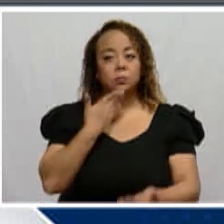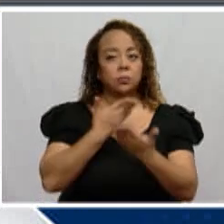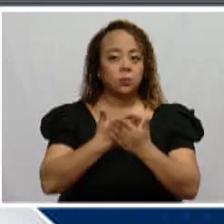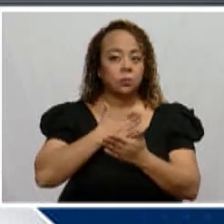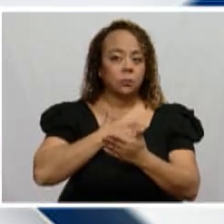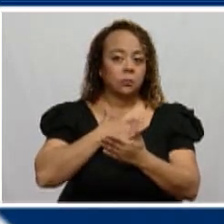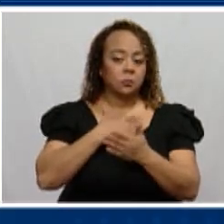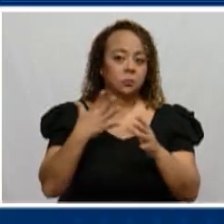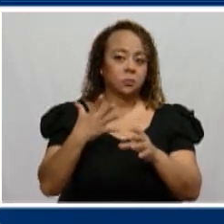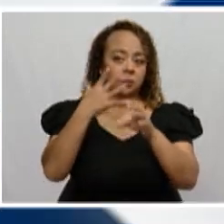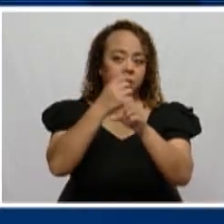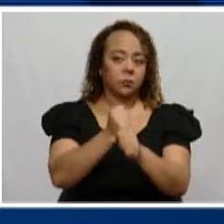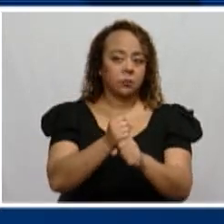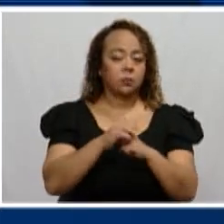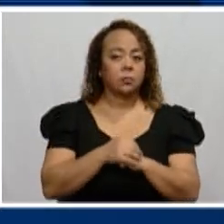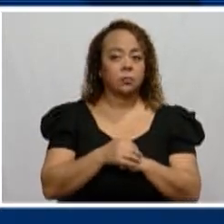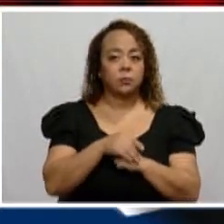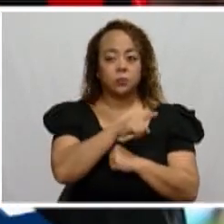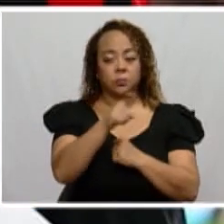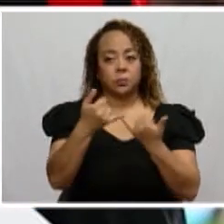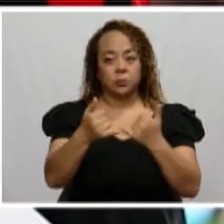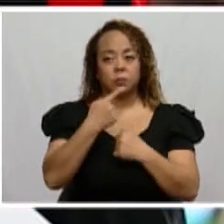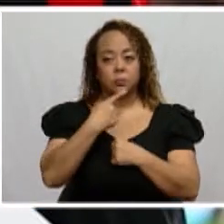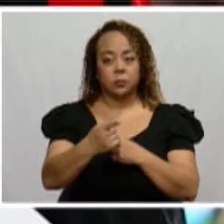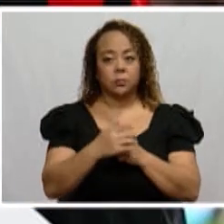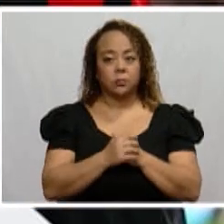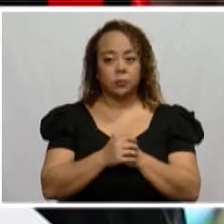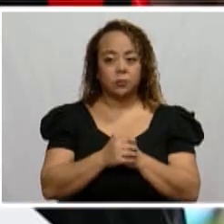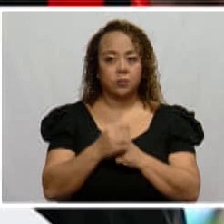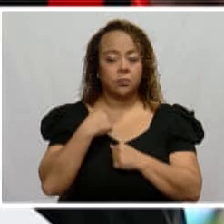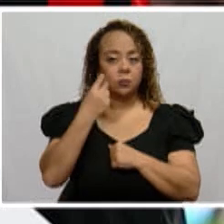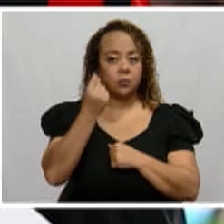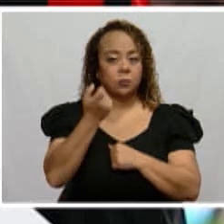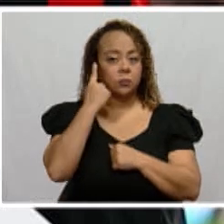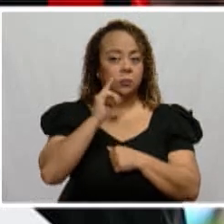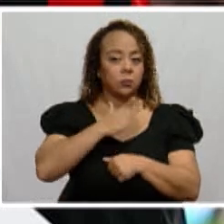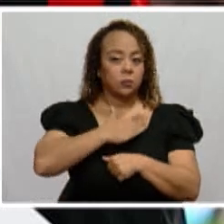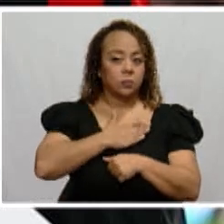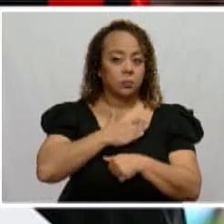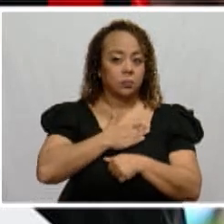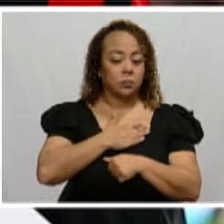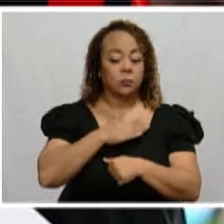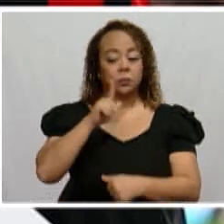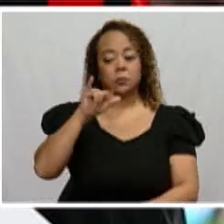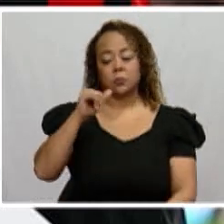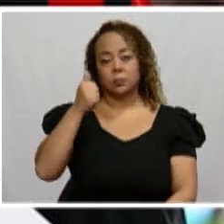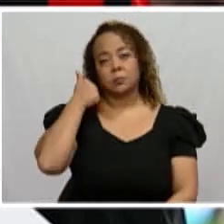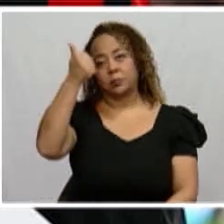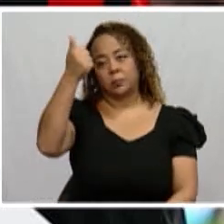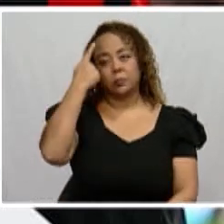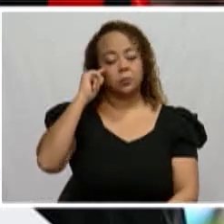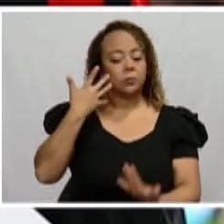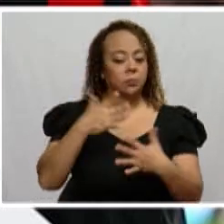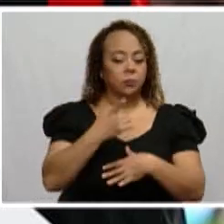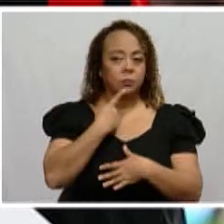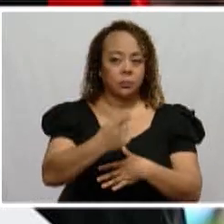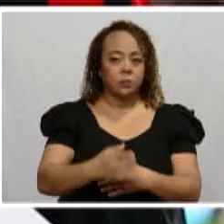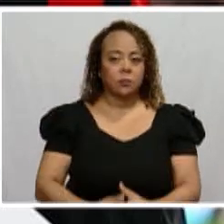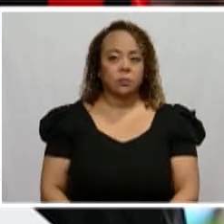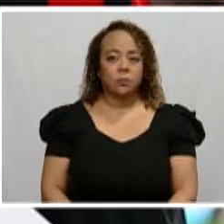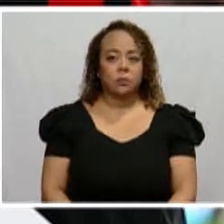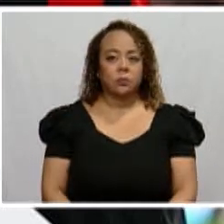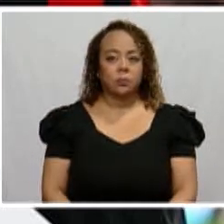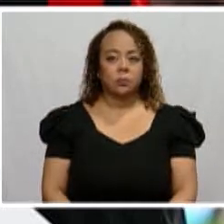común como un resumen también de lo que ustedes ya dijeron Voy a ir rápido porque para mí la liga por lo que ya dijiste Monte